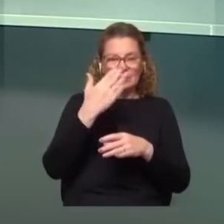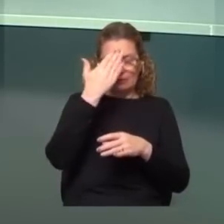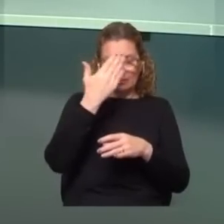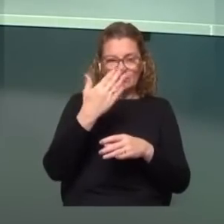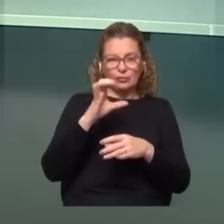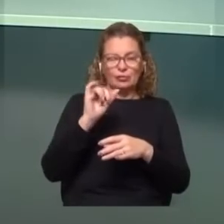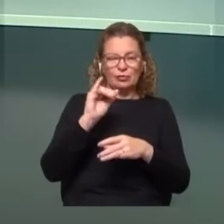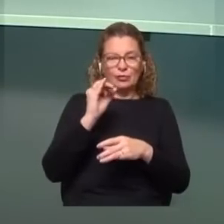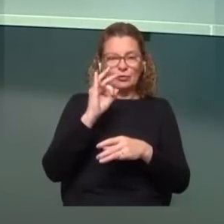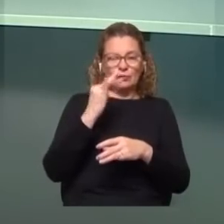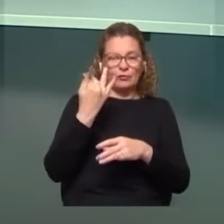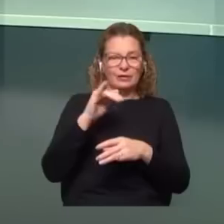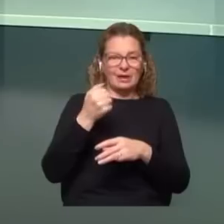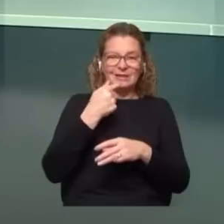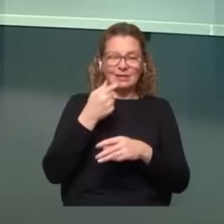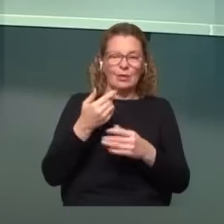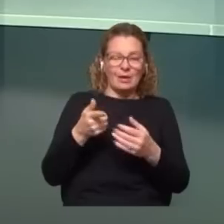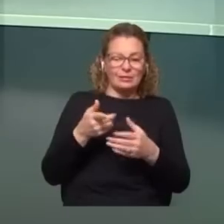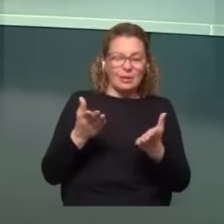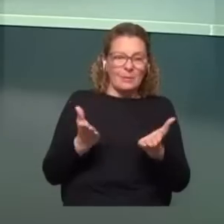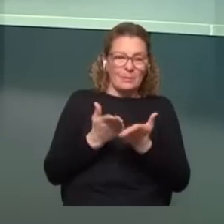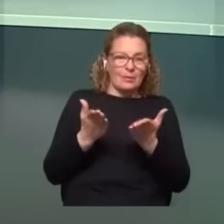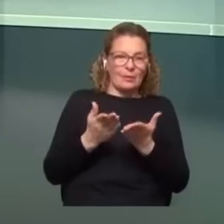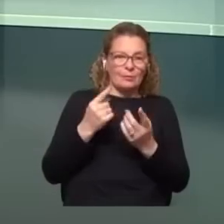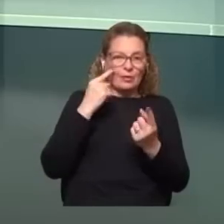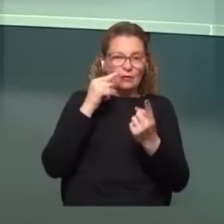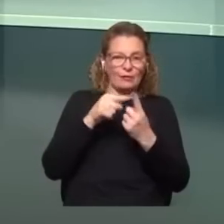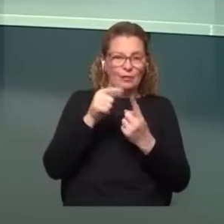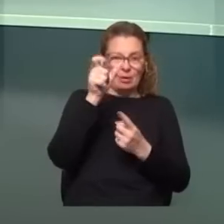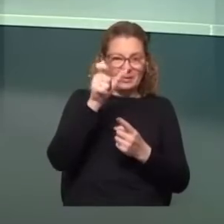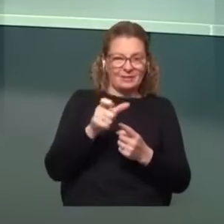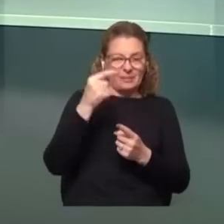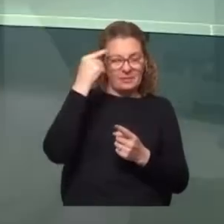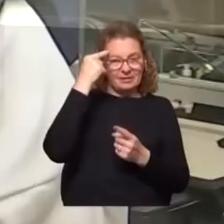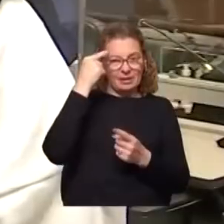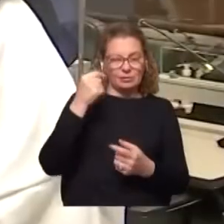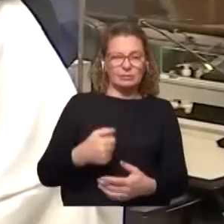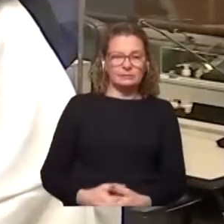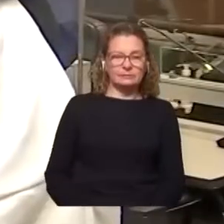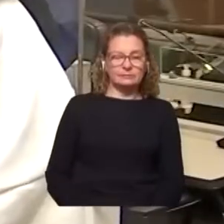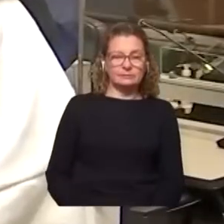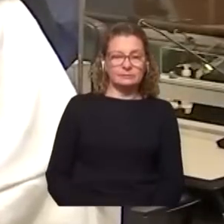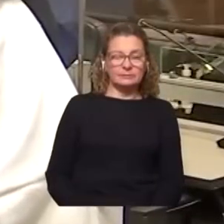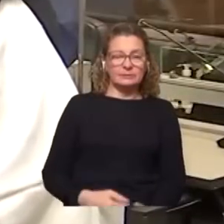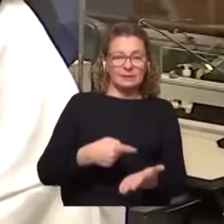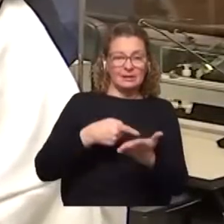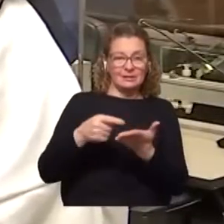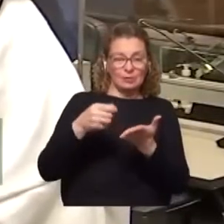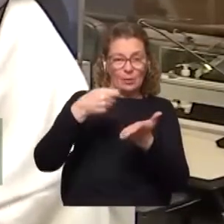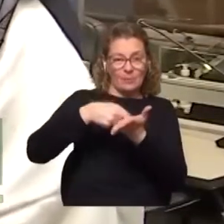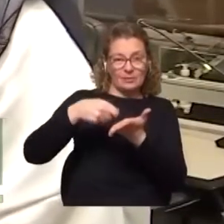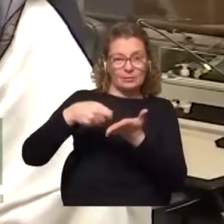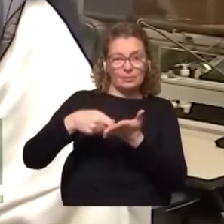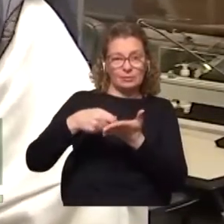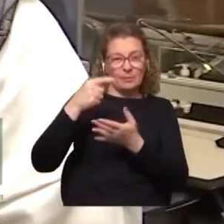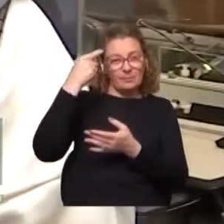Sofía es pillar dijo que la iniciativa hace foco en la gente el centro del presupuesto está